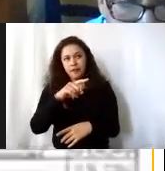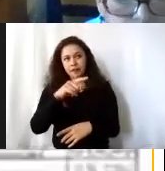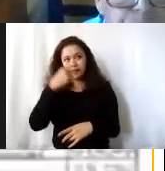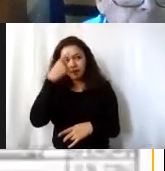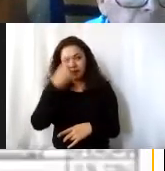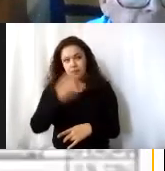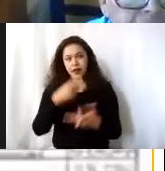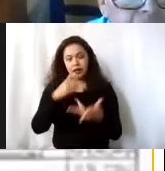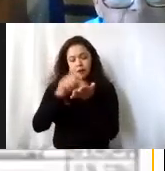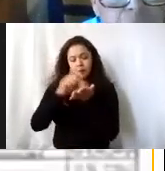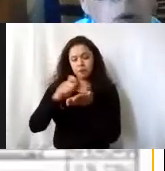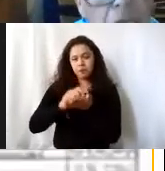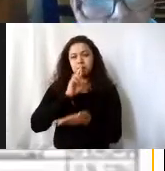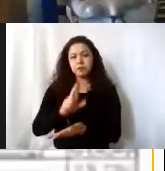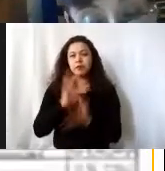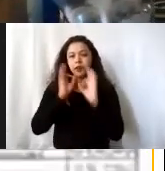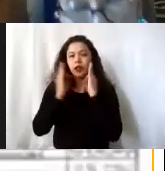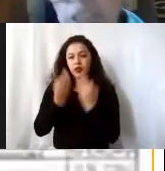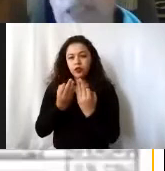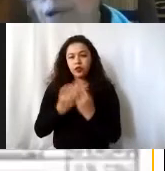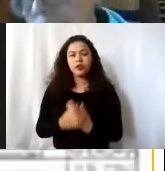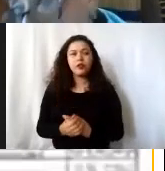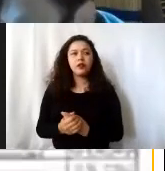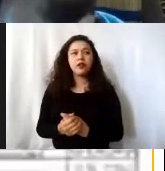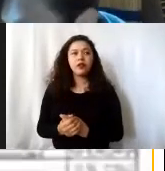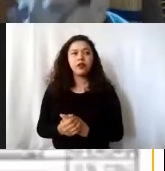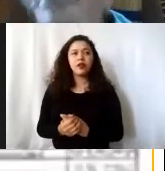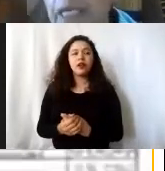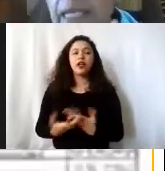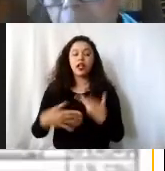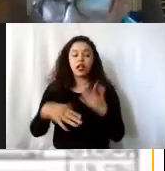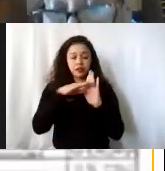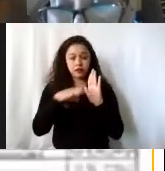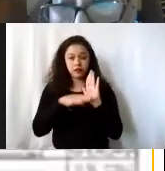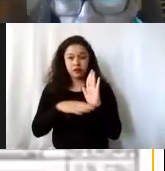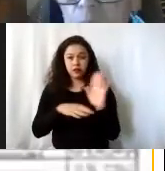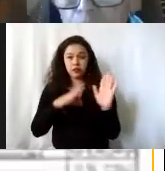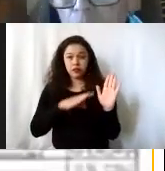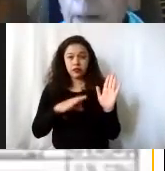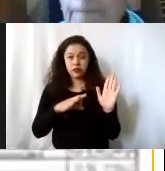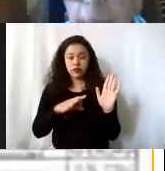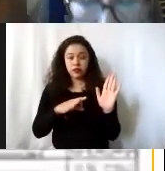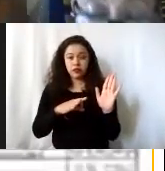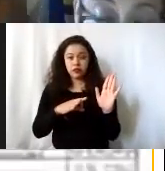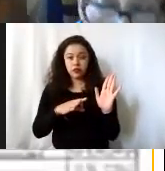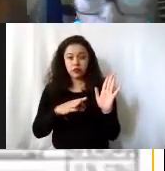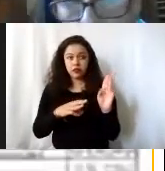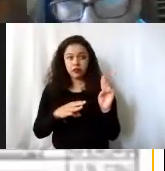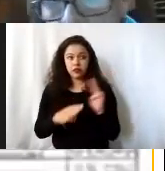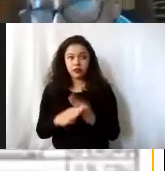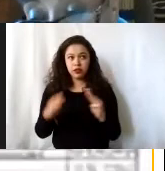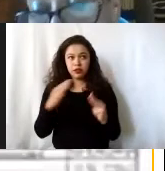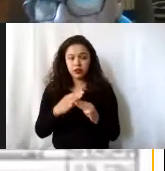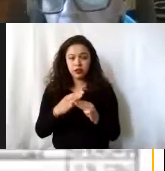llenado. O esas instrucciones pueden venir también adjunto al instrumento para yo,